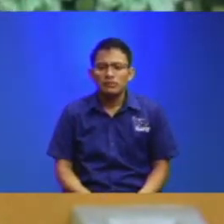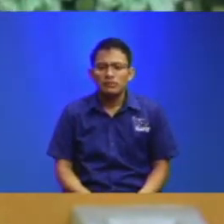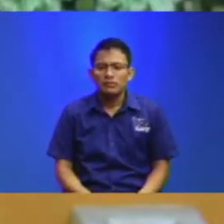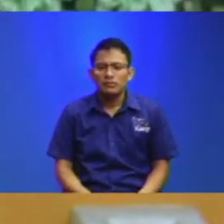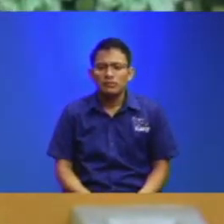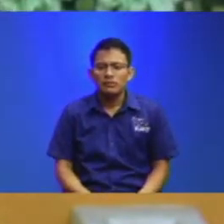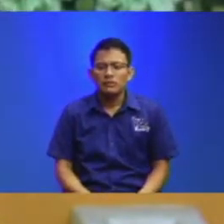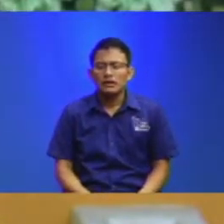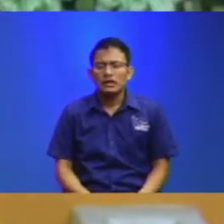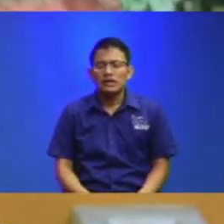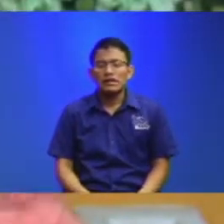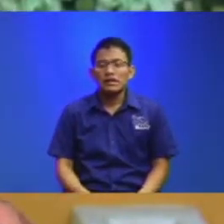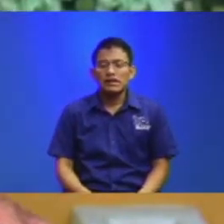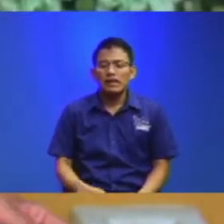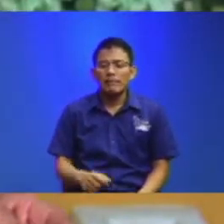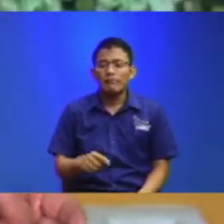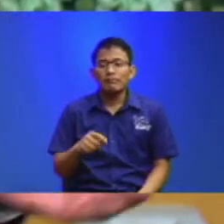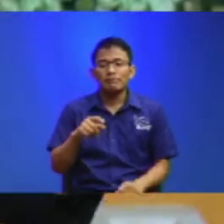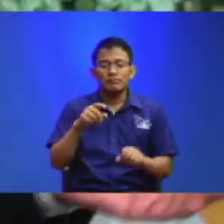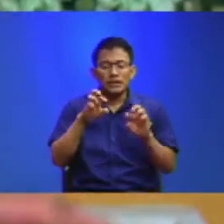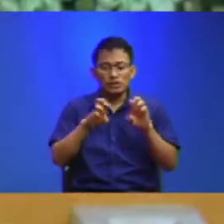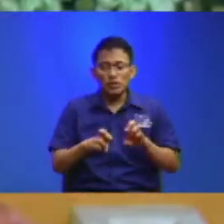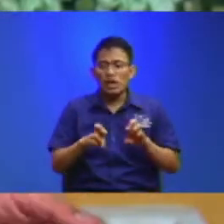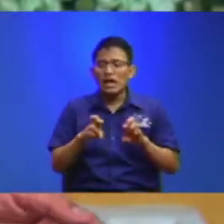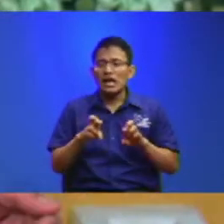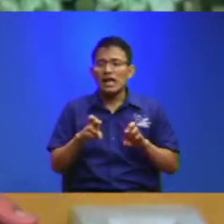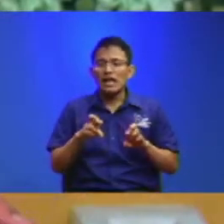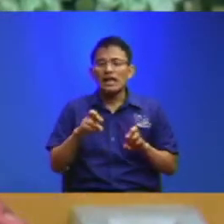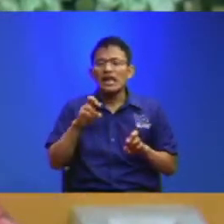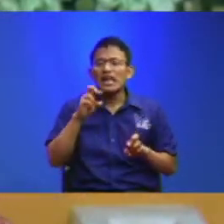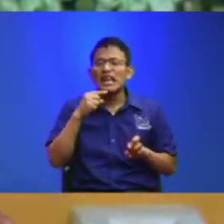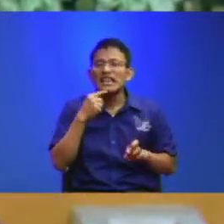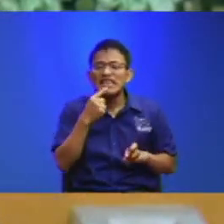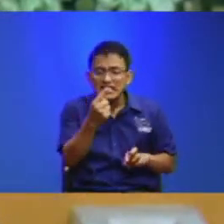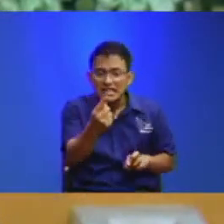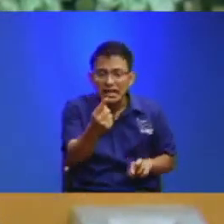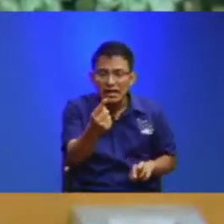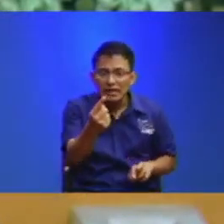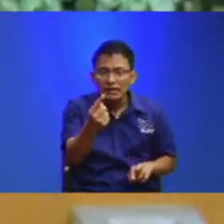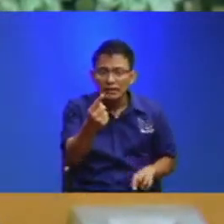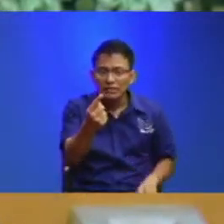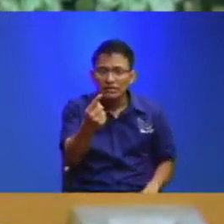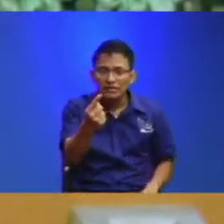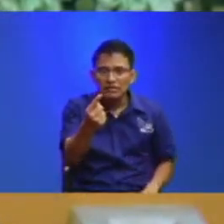una avalancha de gente que no está de acuerdo, y por eso es que se hacen esos llamados